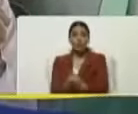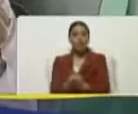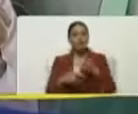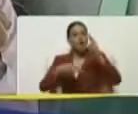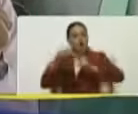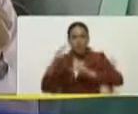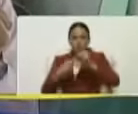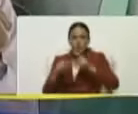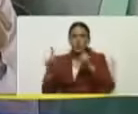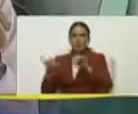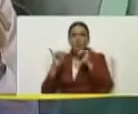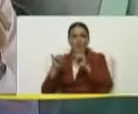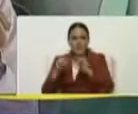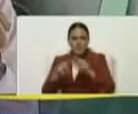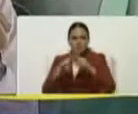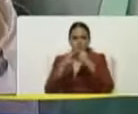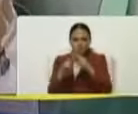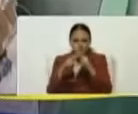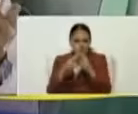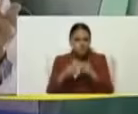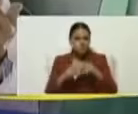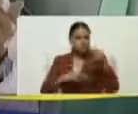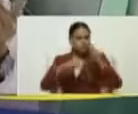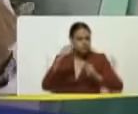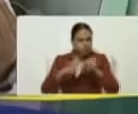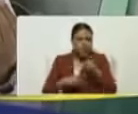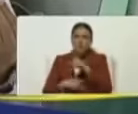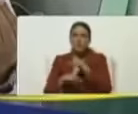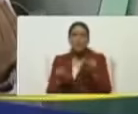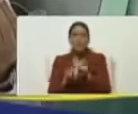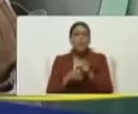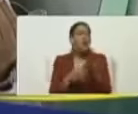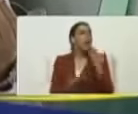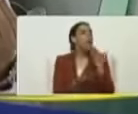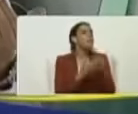construyan sus instrumentos. No dependan de nadie.